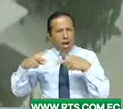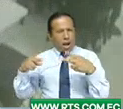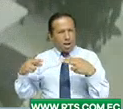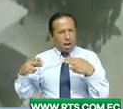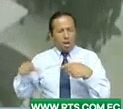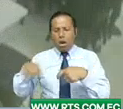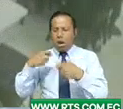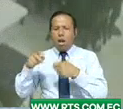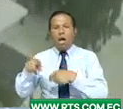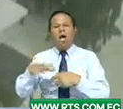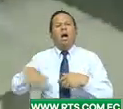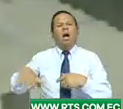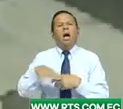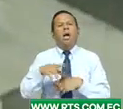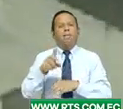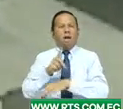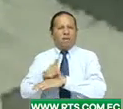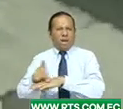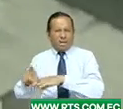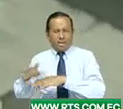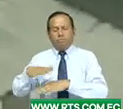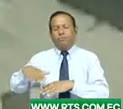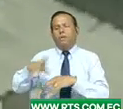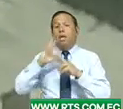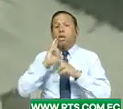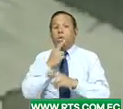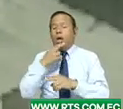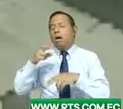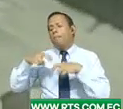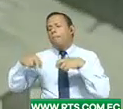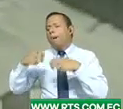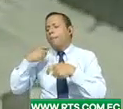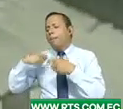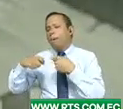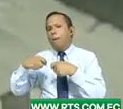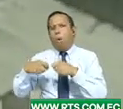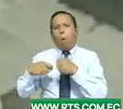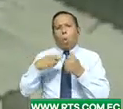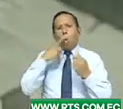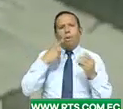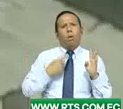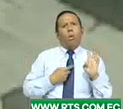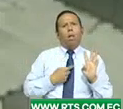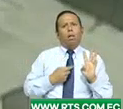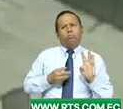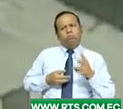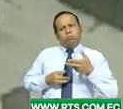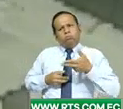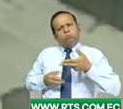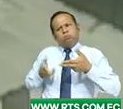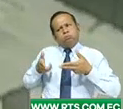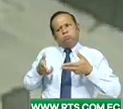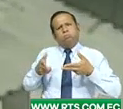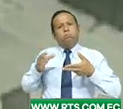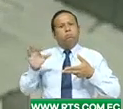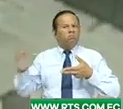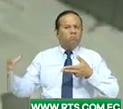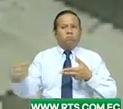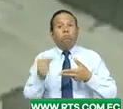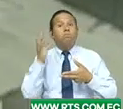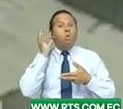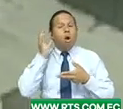en La Aurora, parroquia urbana del Cantón Daule, fue abordada por 4 antisociales armados. Se la llevaron a la